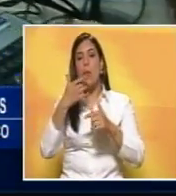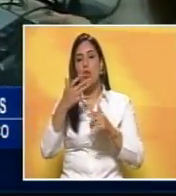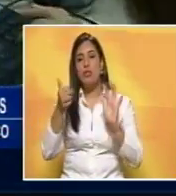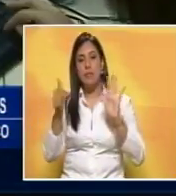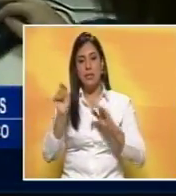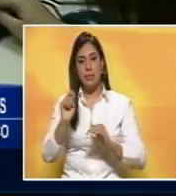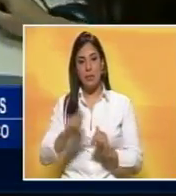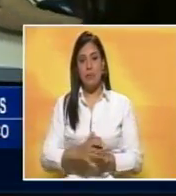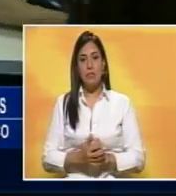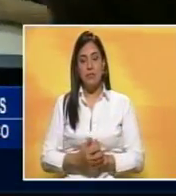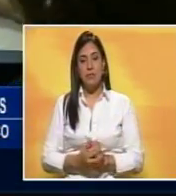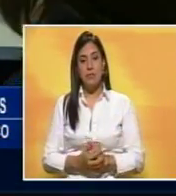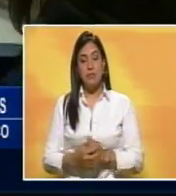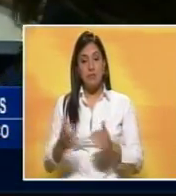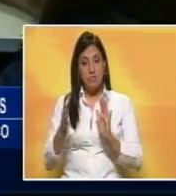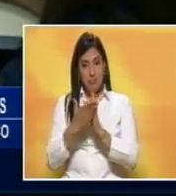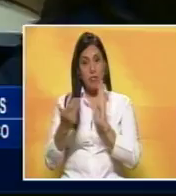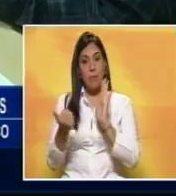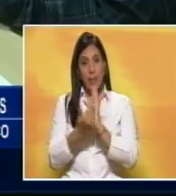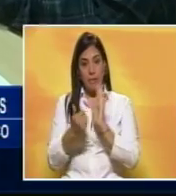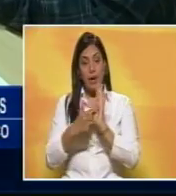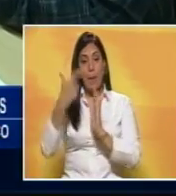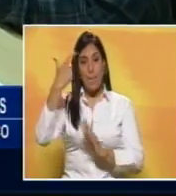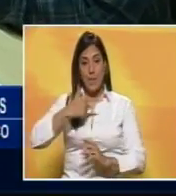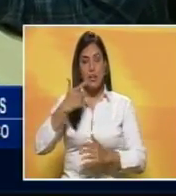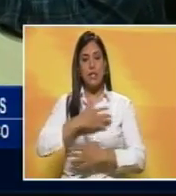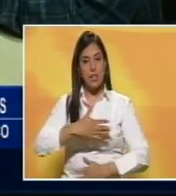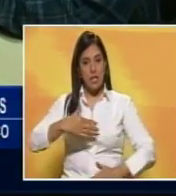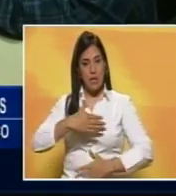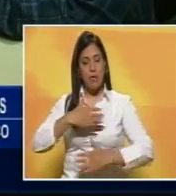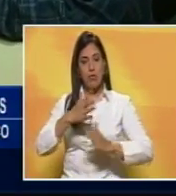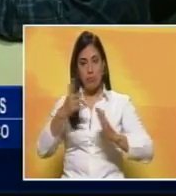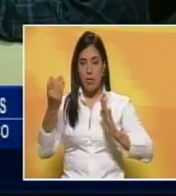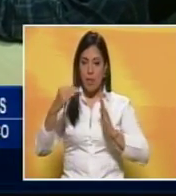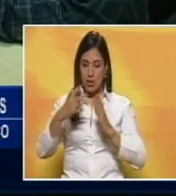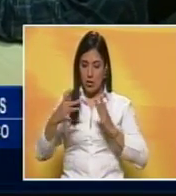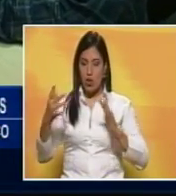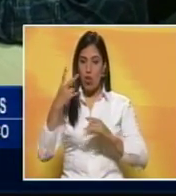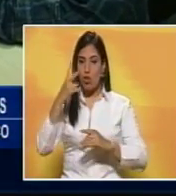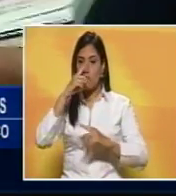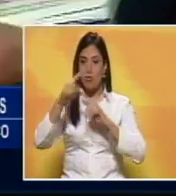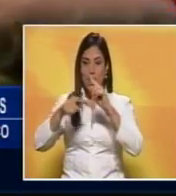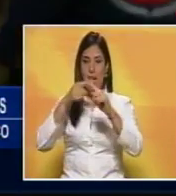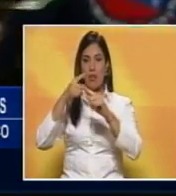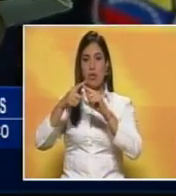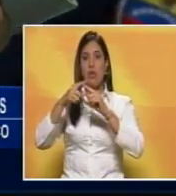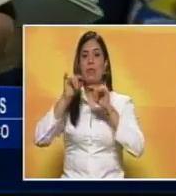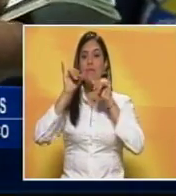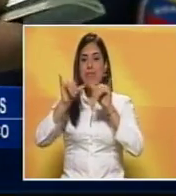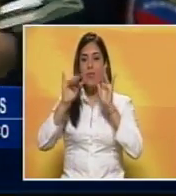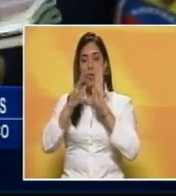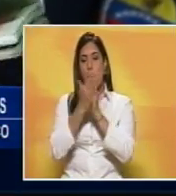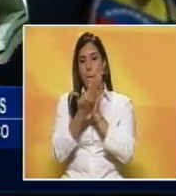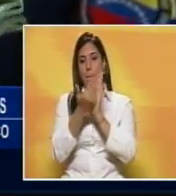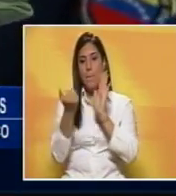próximos 6 meses. El trámite le permitirá al ciudadano disfrutar de un lapso adicional de 2 años con el mismo